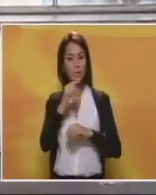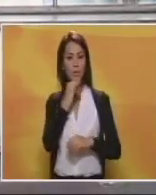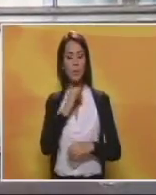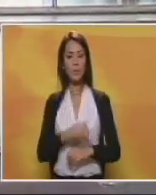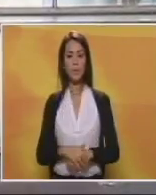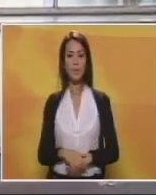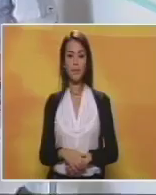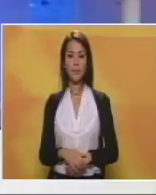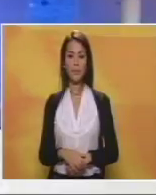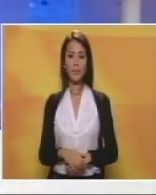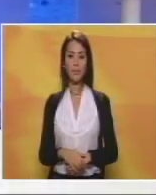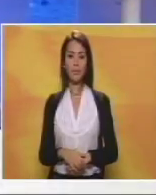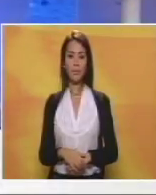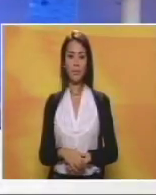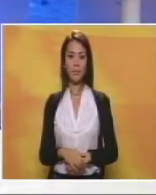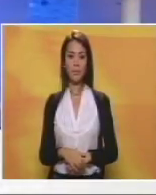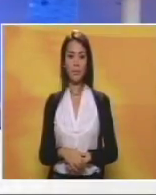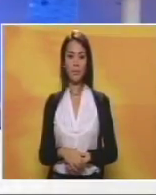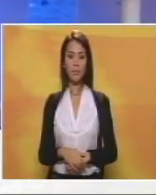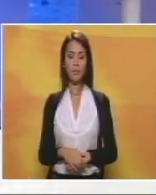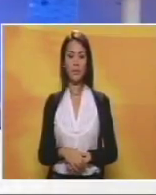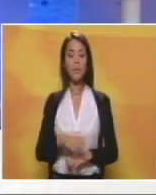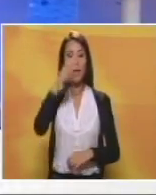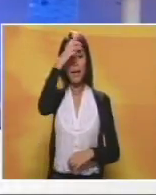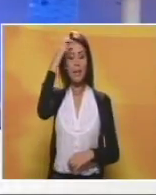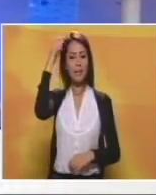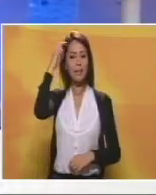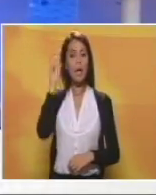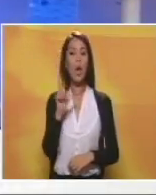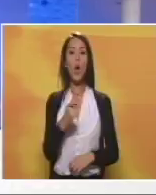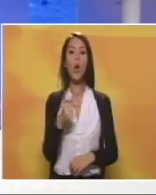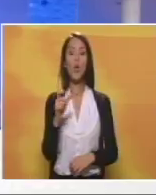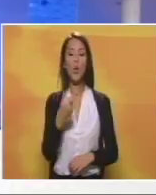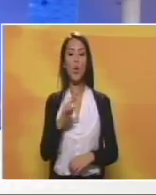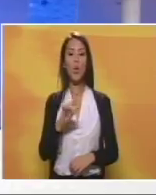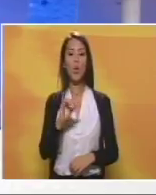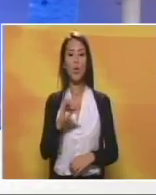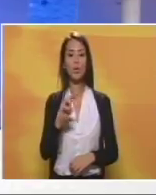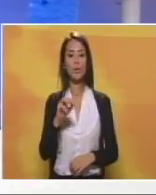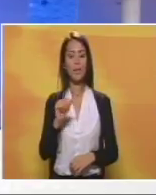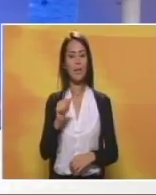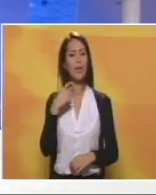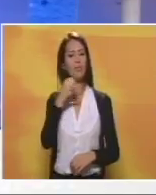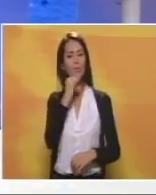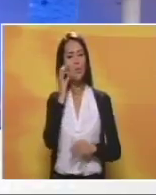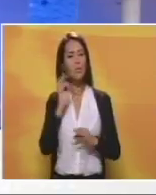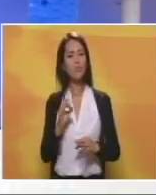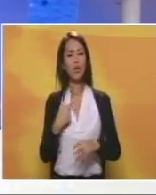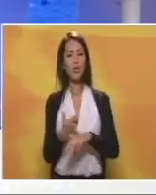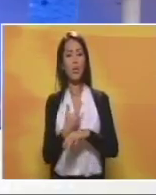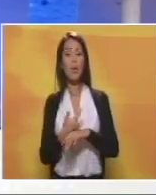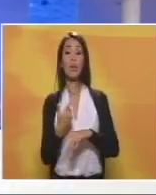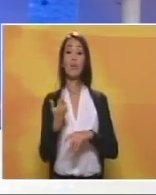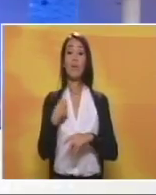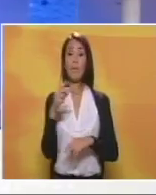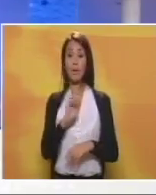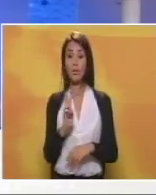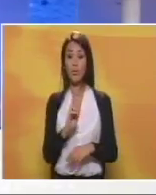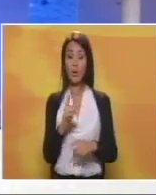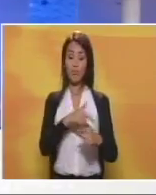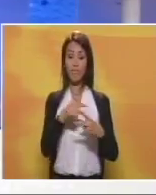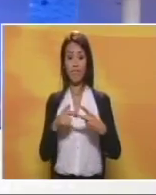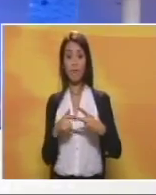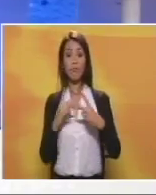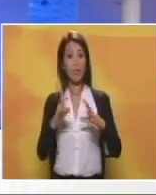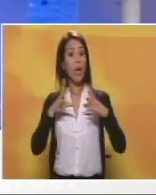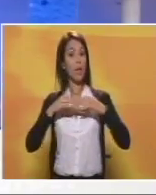información. El canciller de Guyana, Kerr Gringet, advirtió que su gobierno y el de Venezuela tendrán que